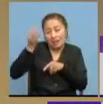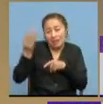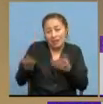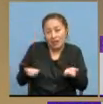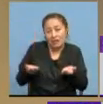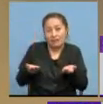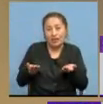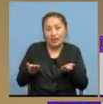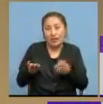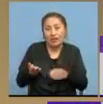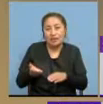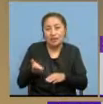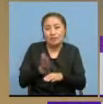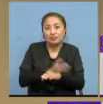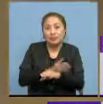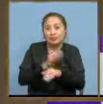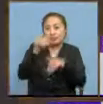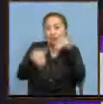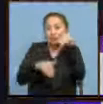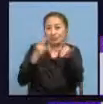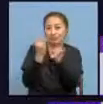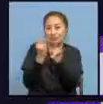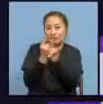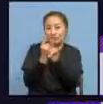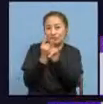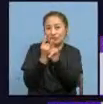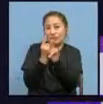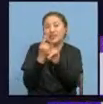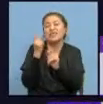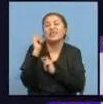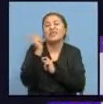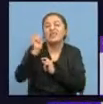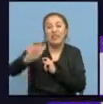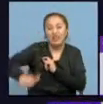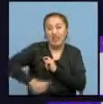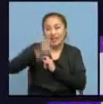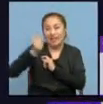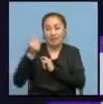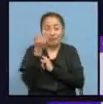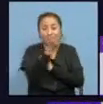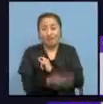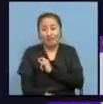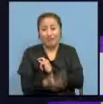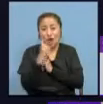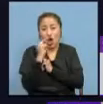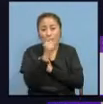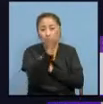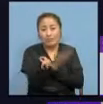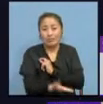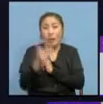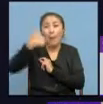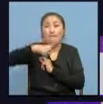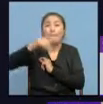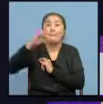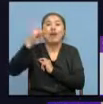que ante cualquier tipo de elección siempre iba a ganar, iba a ser reelecto el presidente. Esa era como una